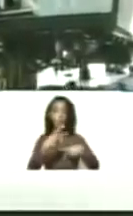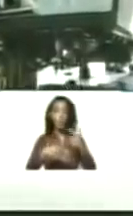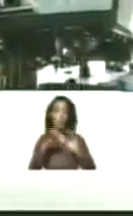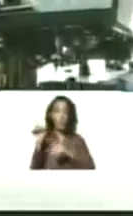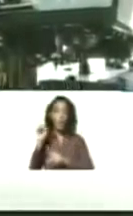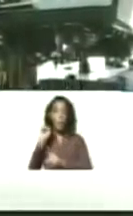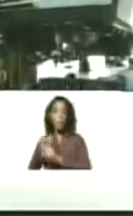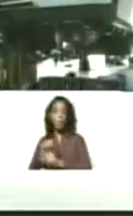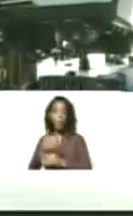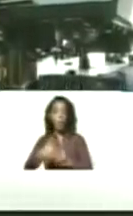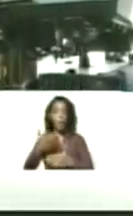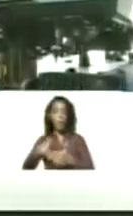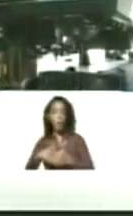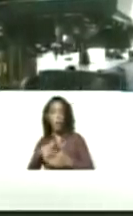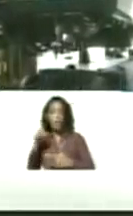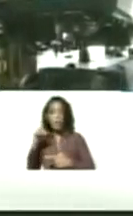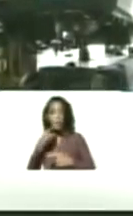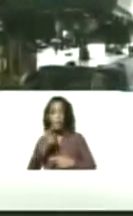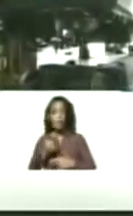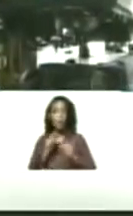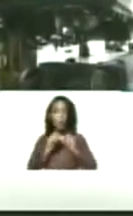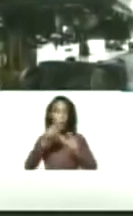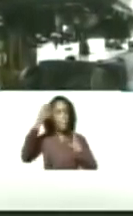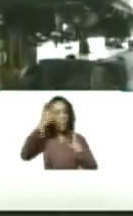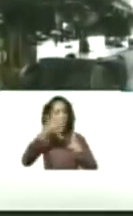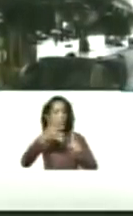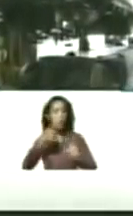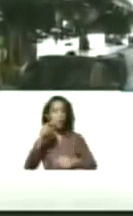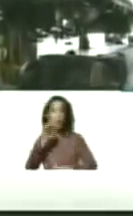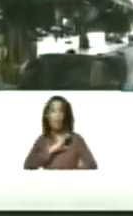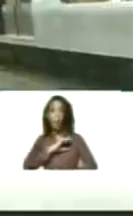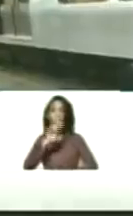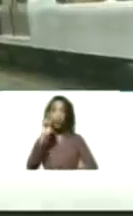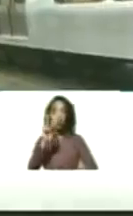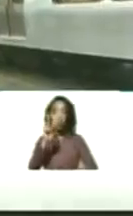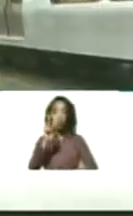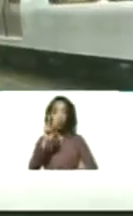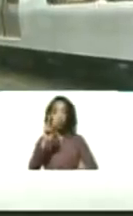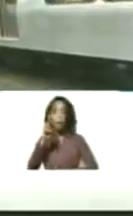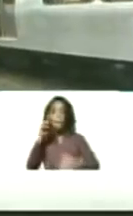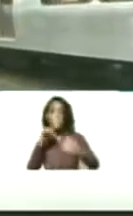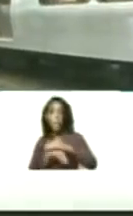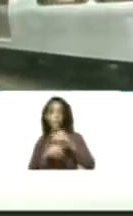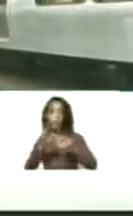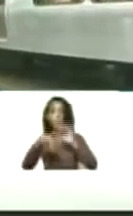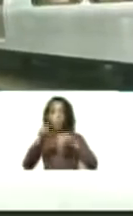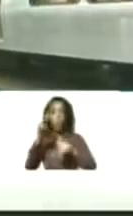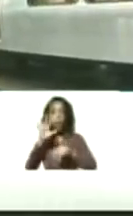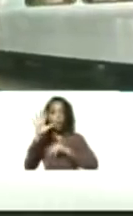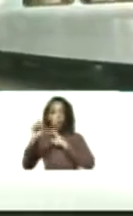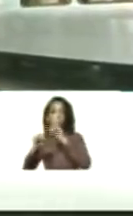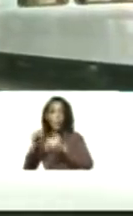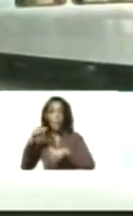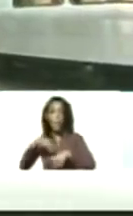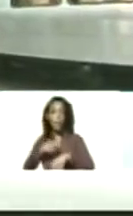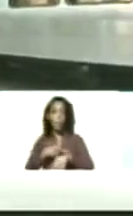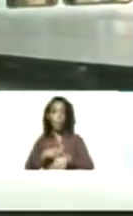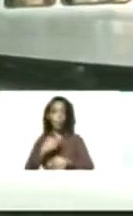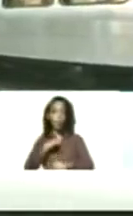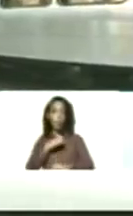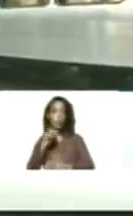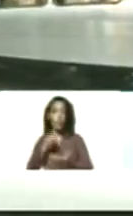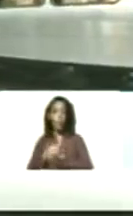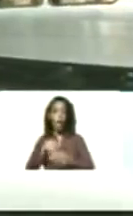de las transnacionales que no siguieron dando las asesorías, teníamos dos vagones de 12 que se habían adquirido. Y en este momento estamos llegando ya